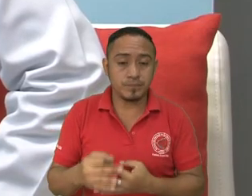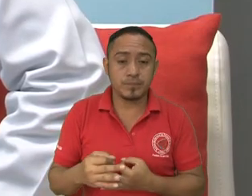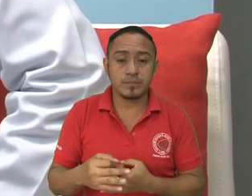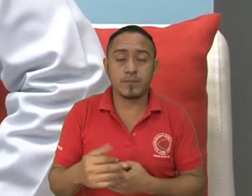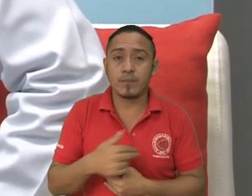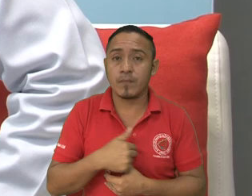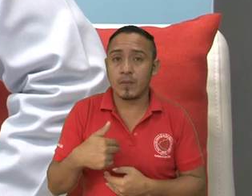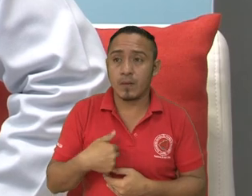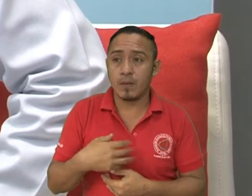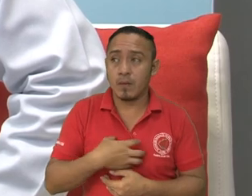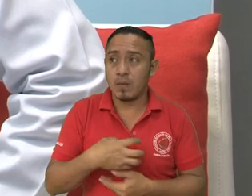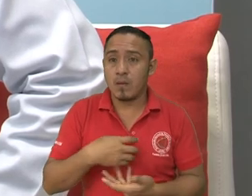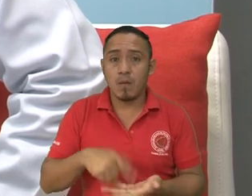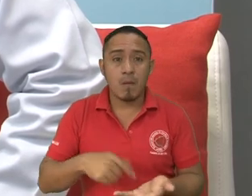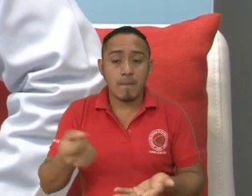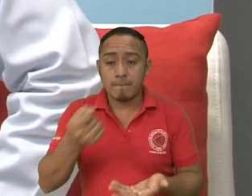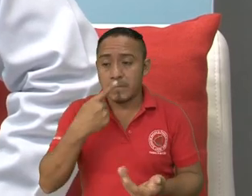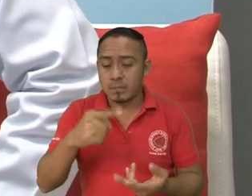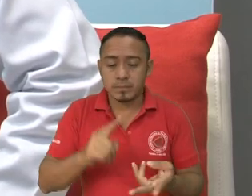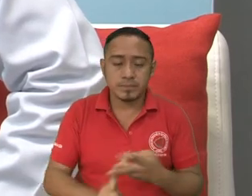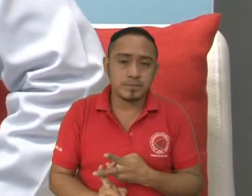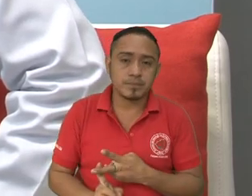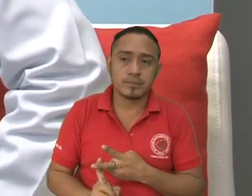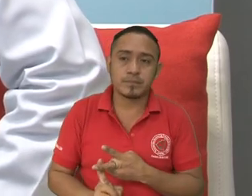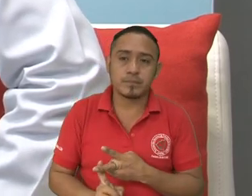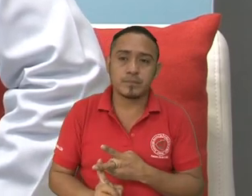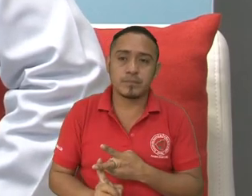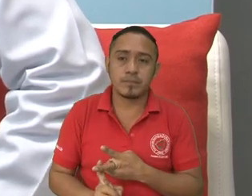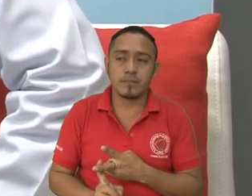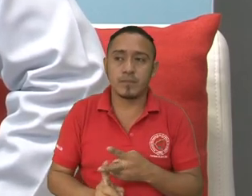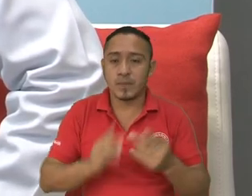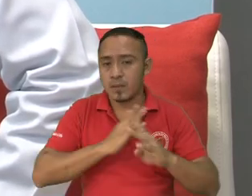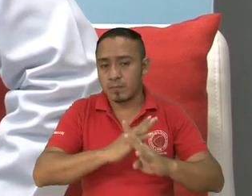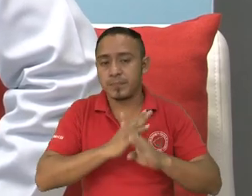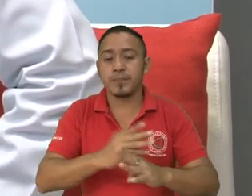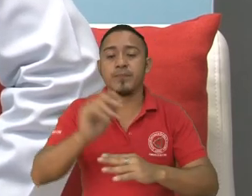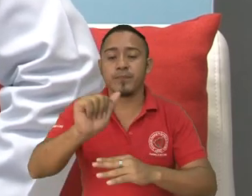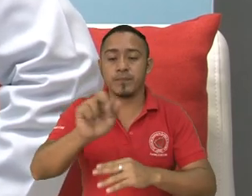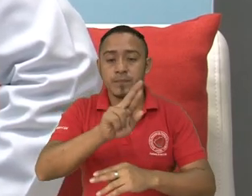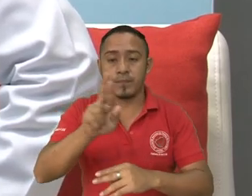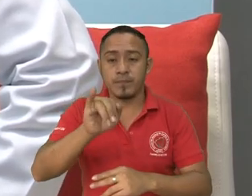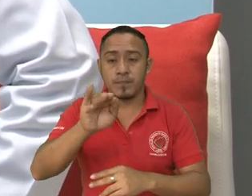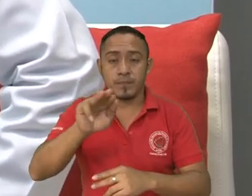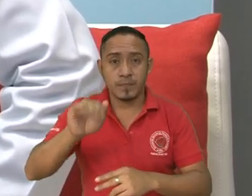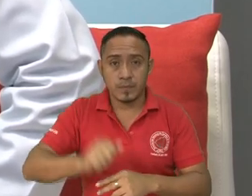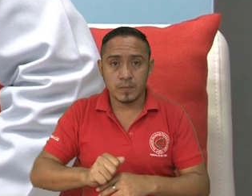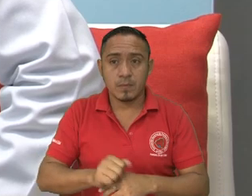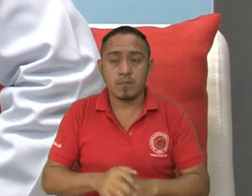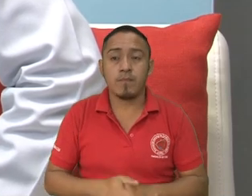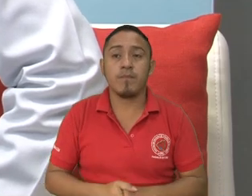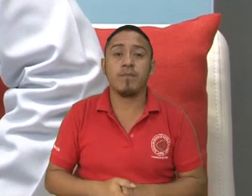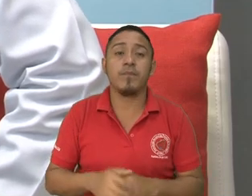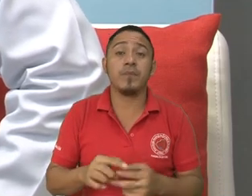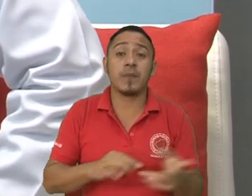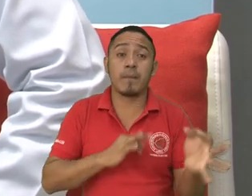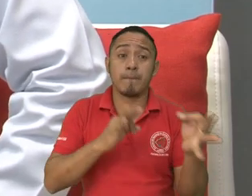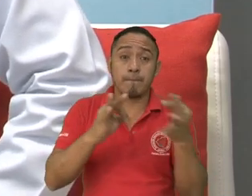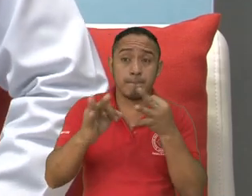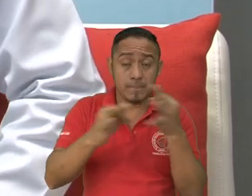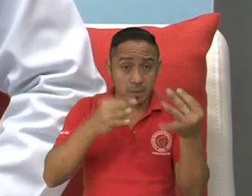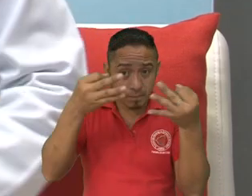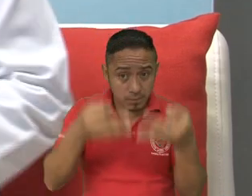su tratamiento antihipertensivo, su tratamiento contra la arritmia, explicarle a la población que